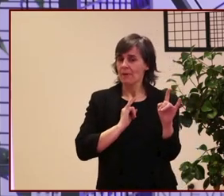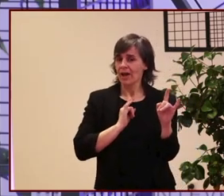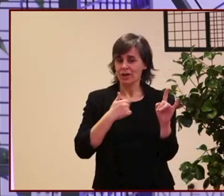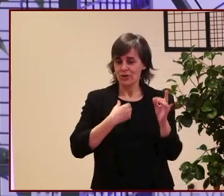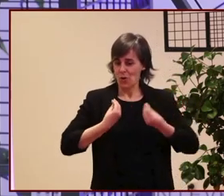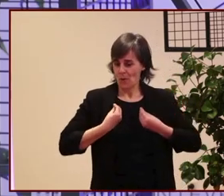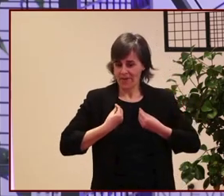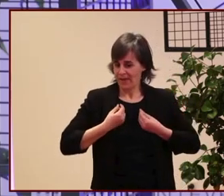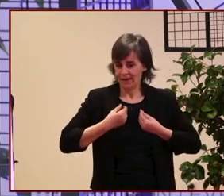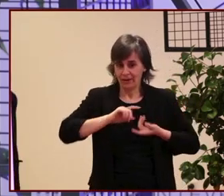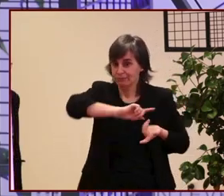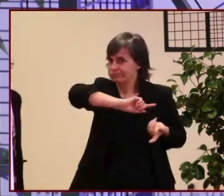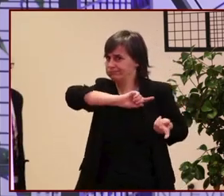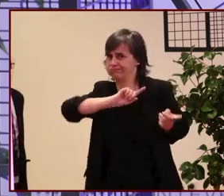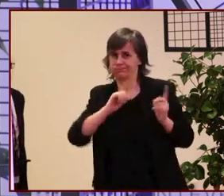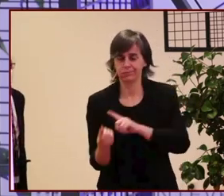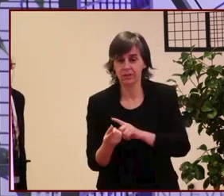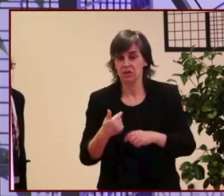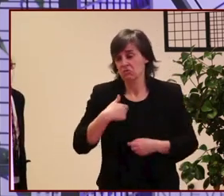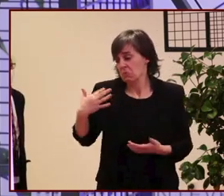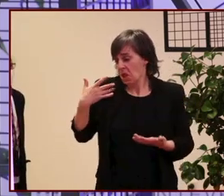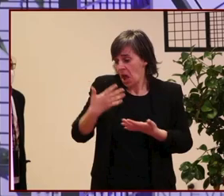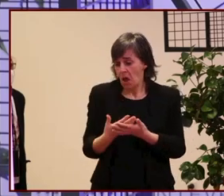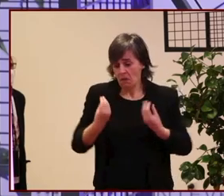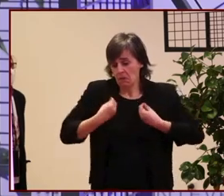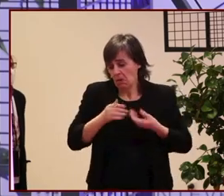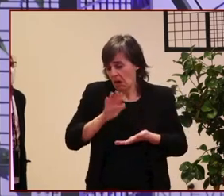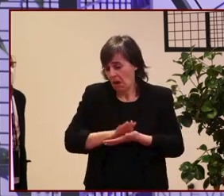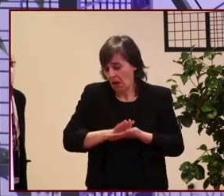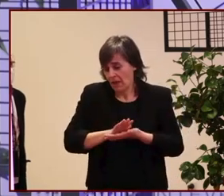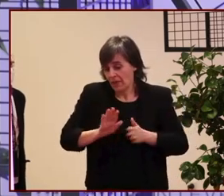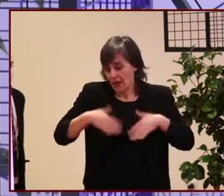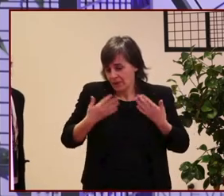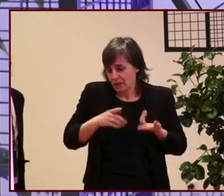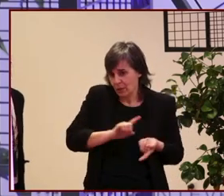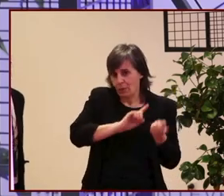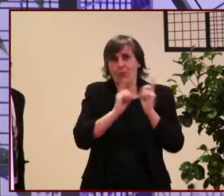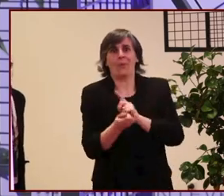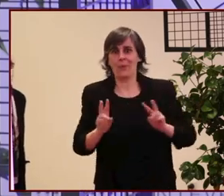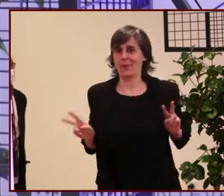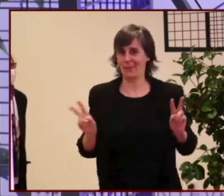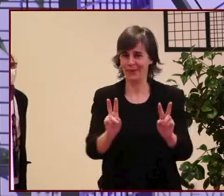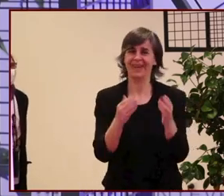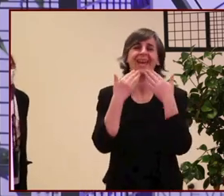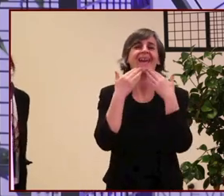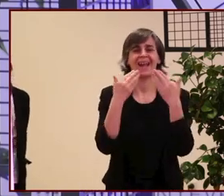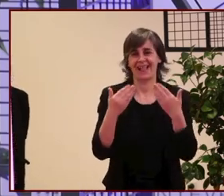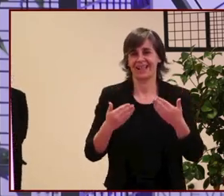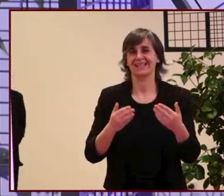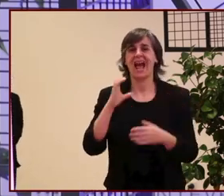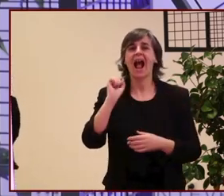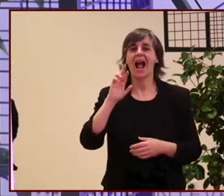cambió de vivir en un letargo me convertí en una mariposa gracias carmen en este